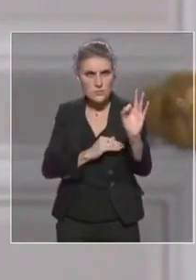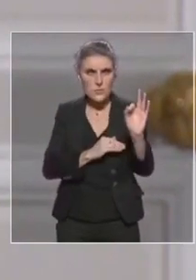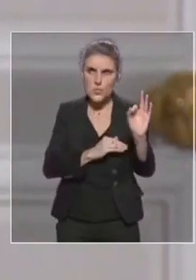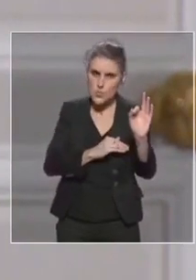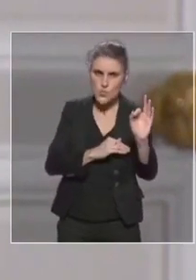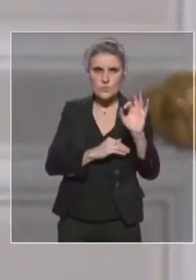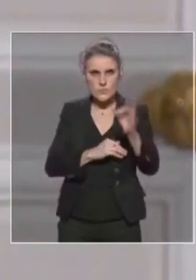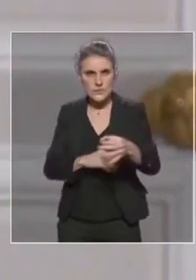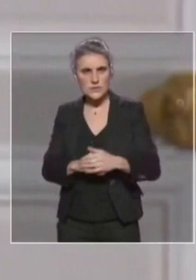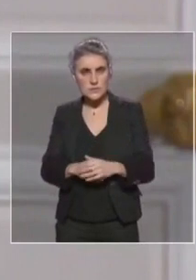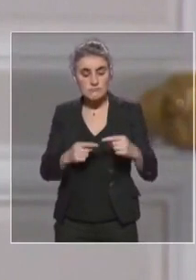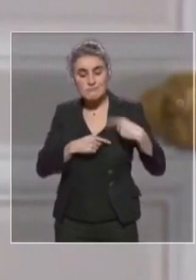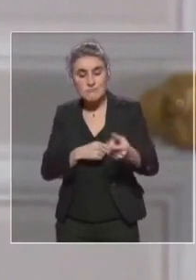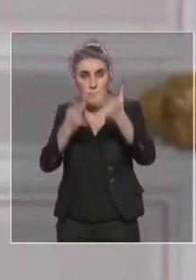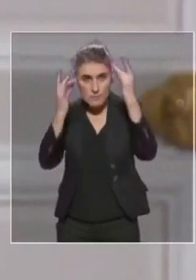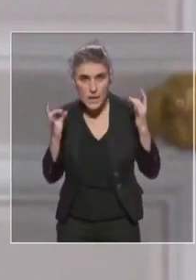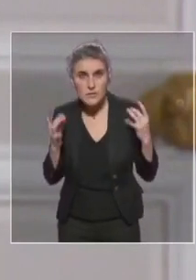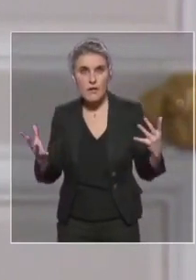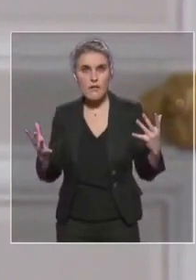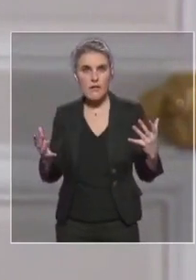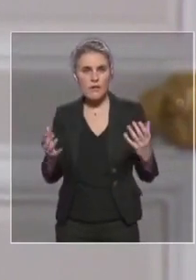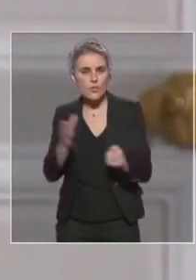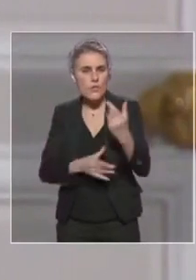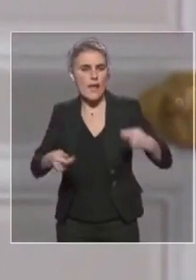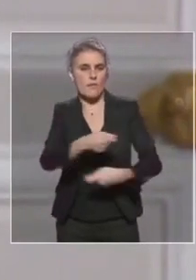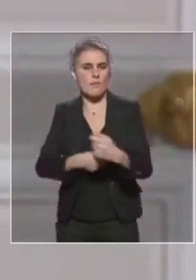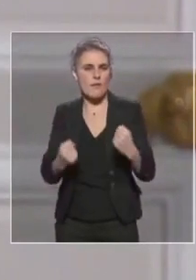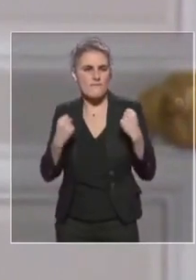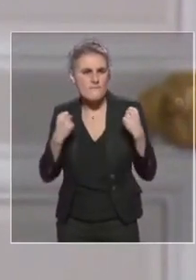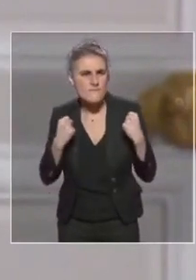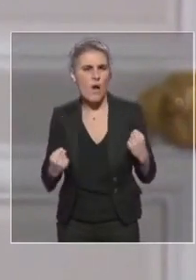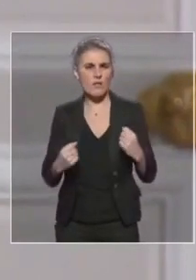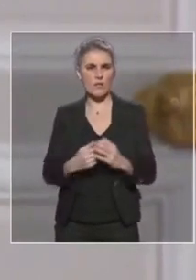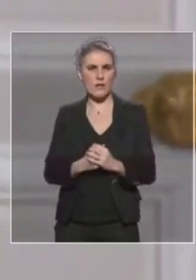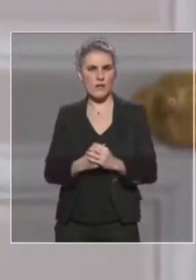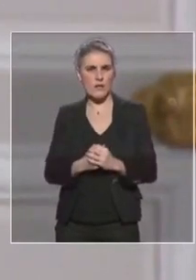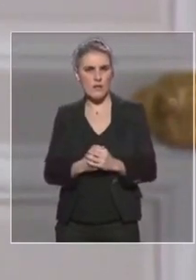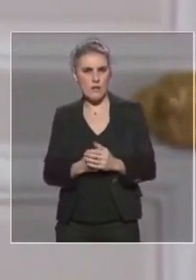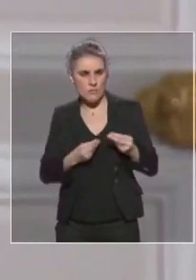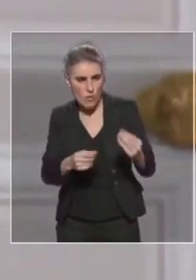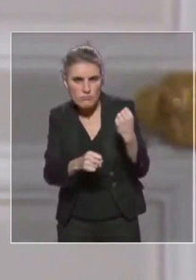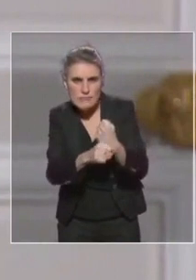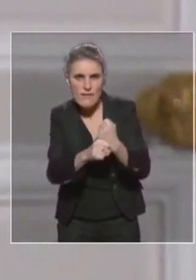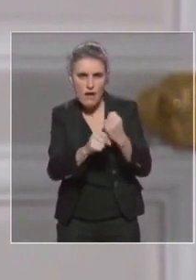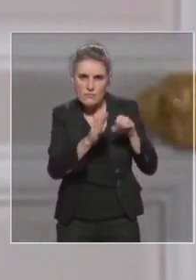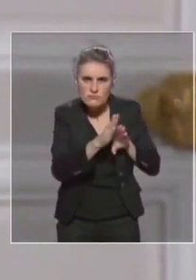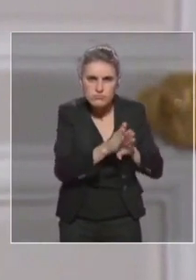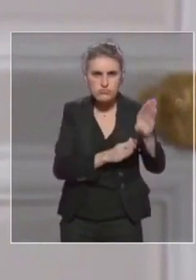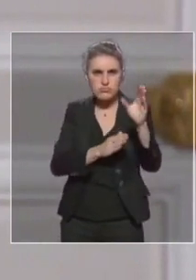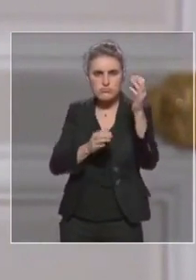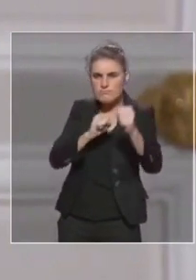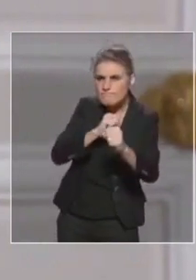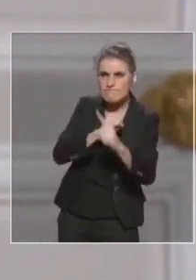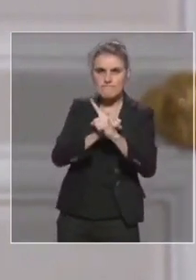que nos permitirá a partir de la primavera inventar una economía más fuerte creadora de empleos más innovadora más